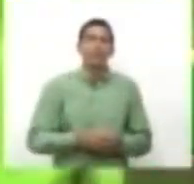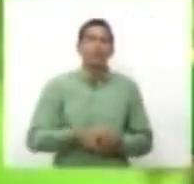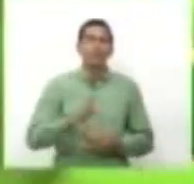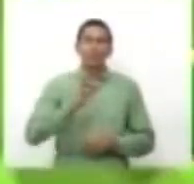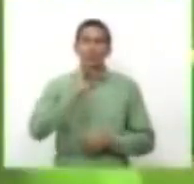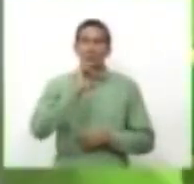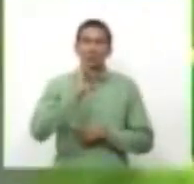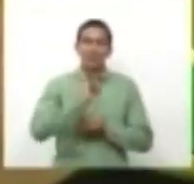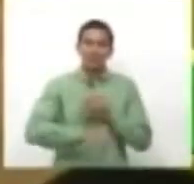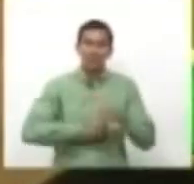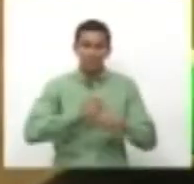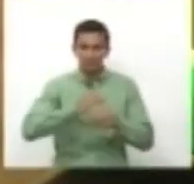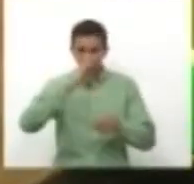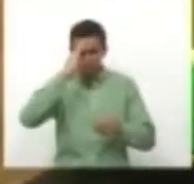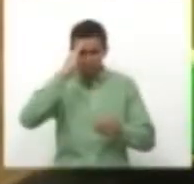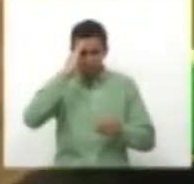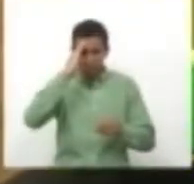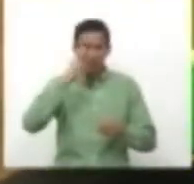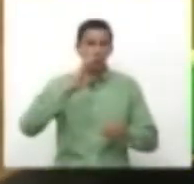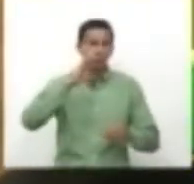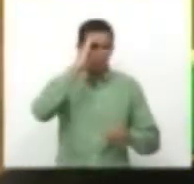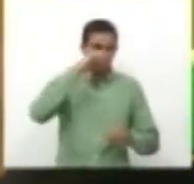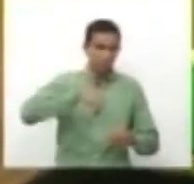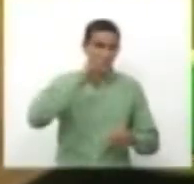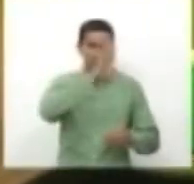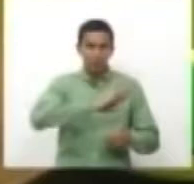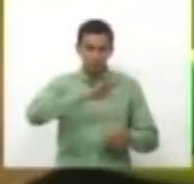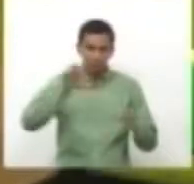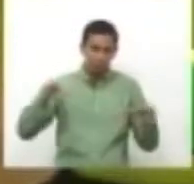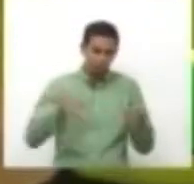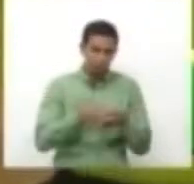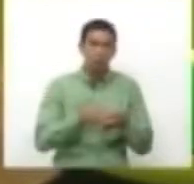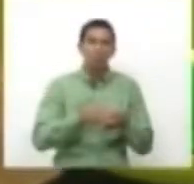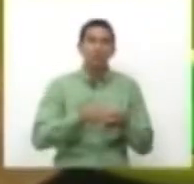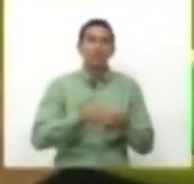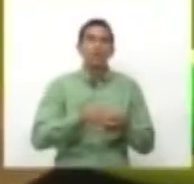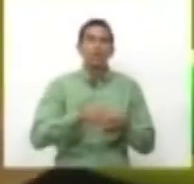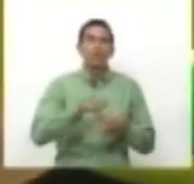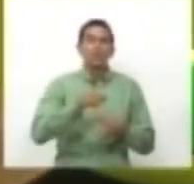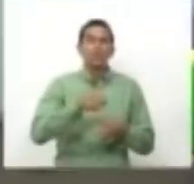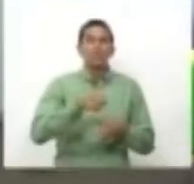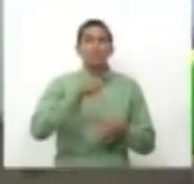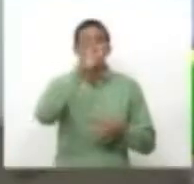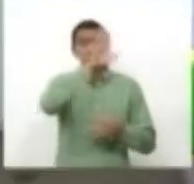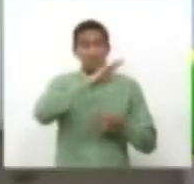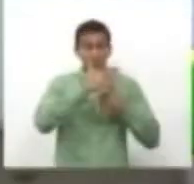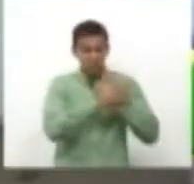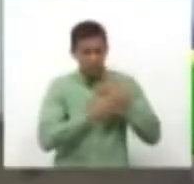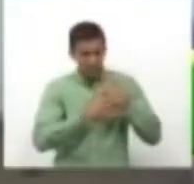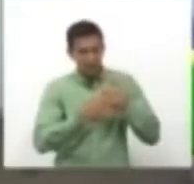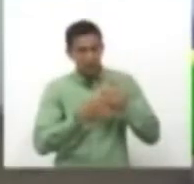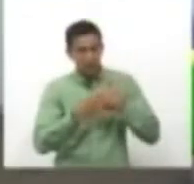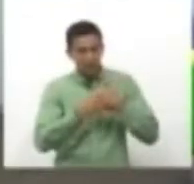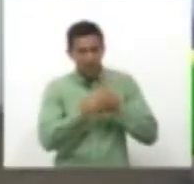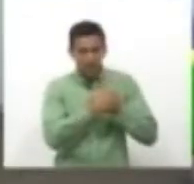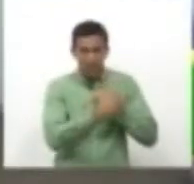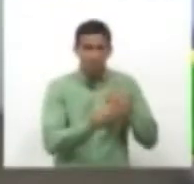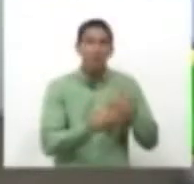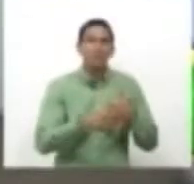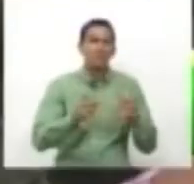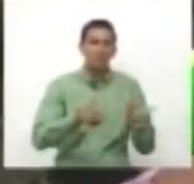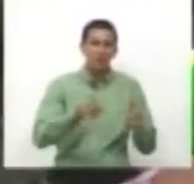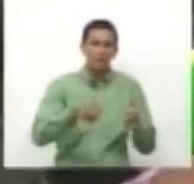se desarrolló de manera simultánea en 7 ciudades del país. 13 personas que, según las autoridades, tenían vínculos directos con carteles mexicanos